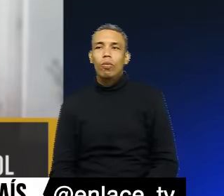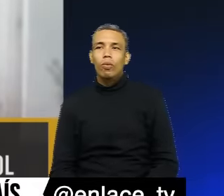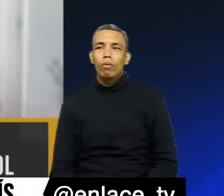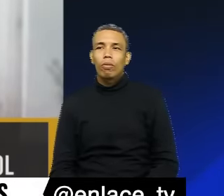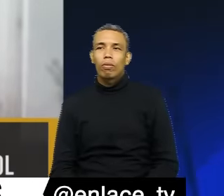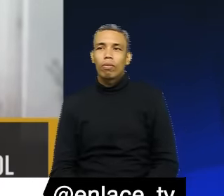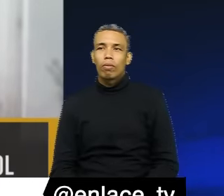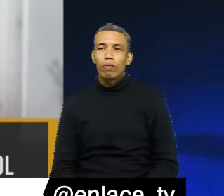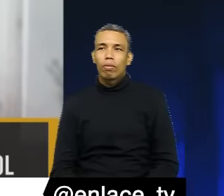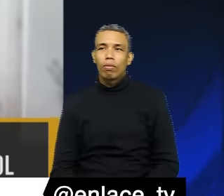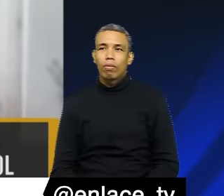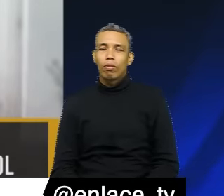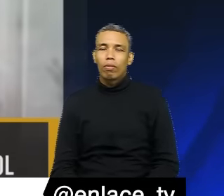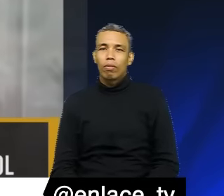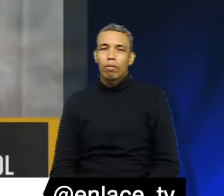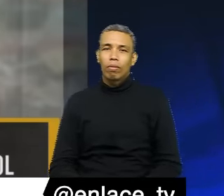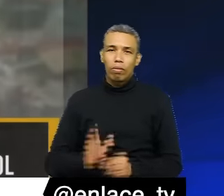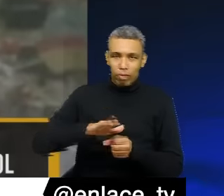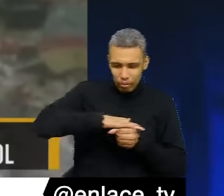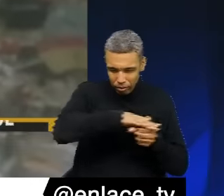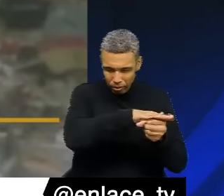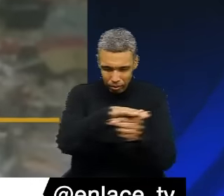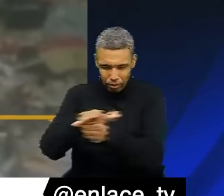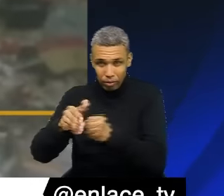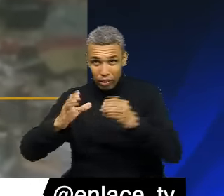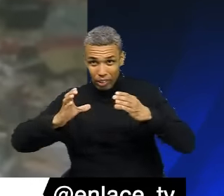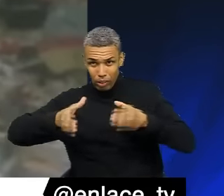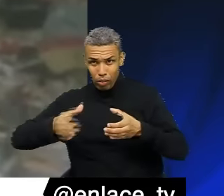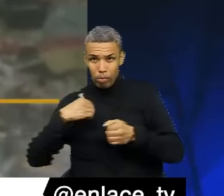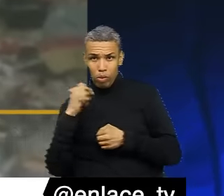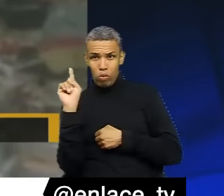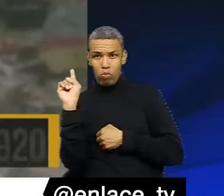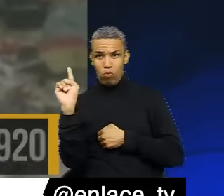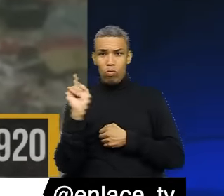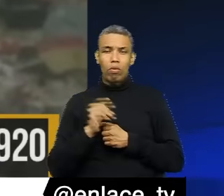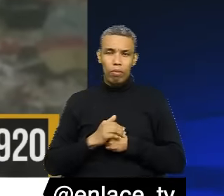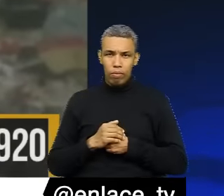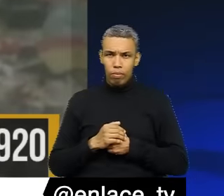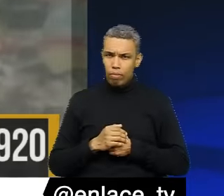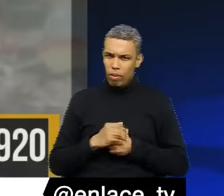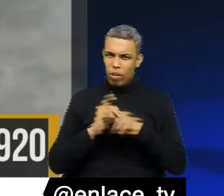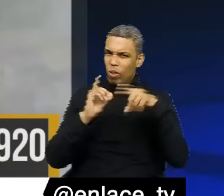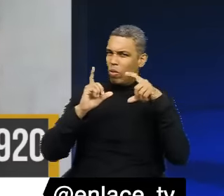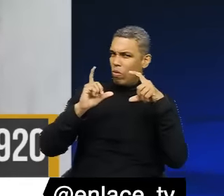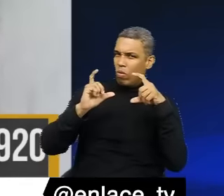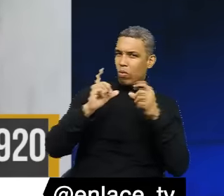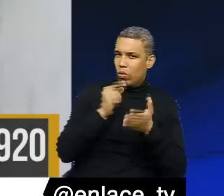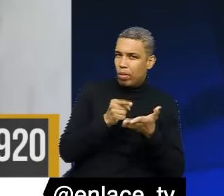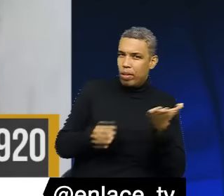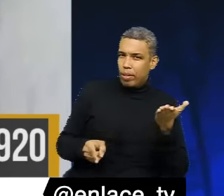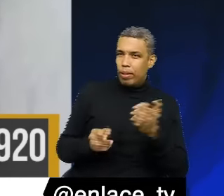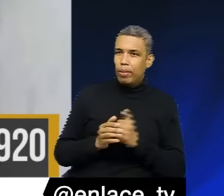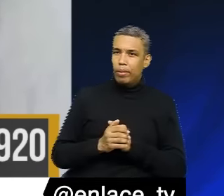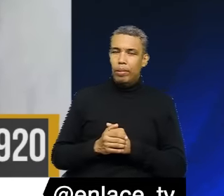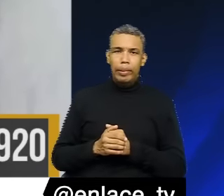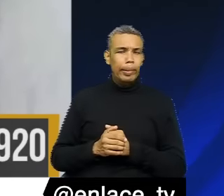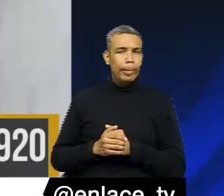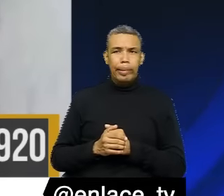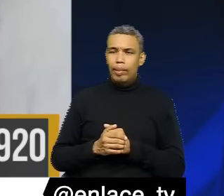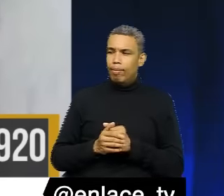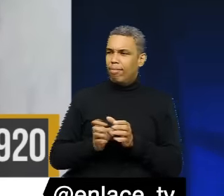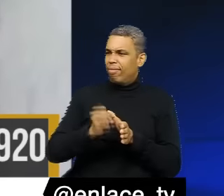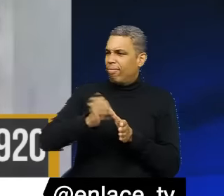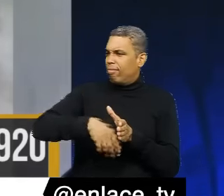Iniciamos el recorrido en la Comuna 1. Según el reportero, por medio de estas fotografías, da a conocer lo que para él es el nuevo basurero